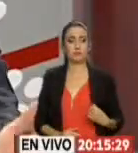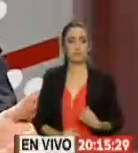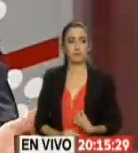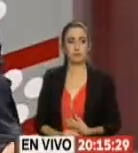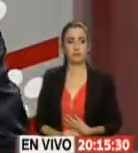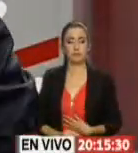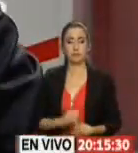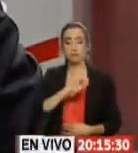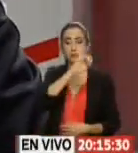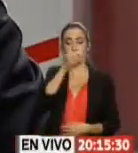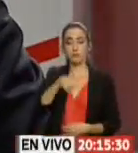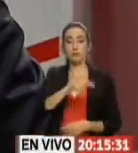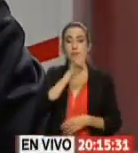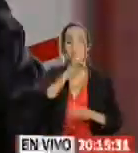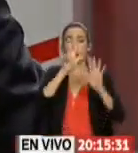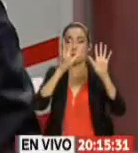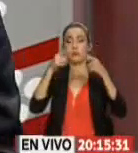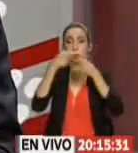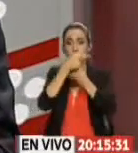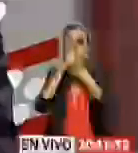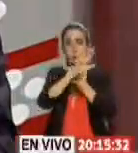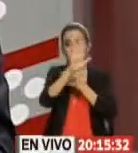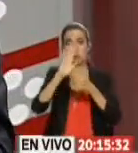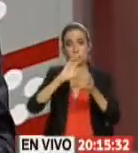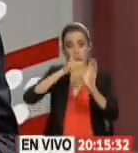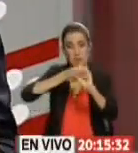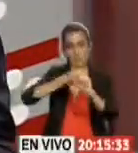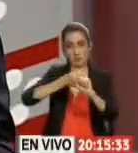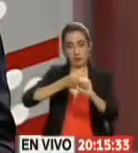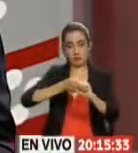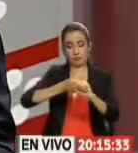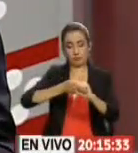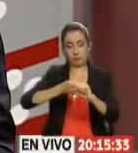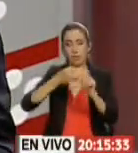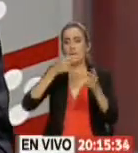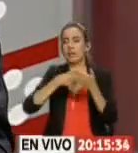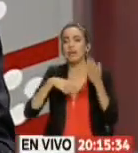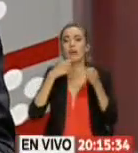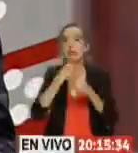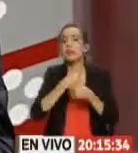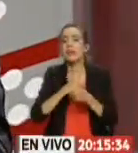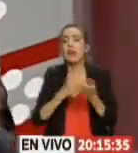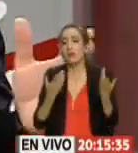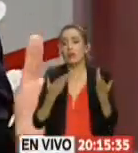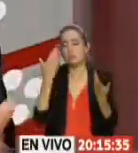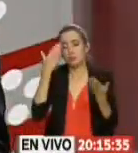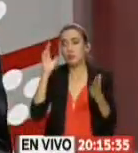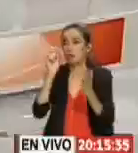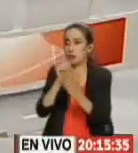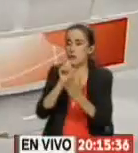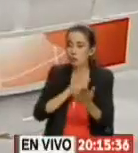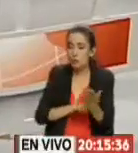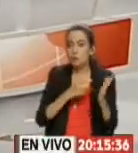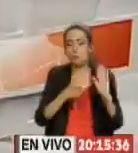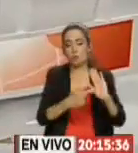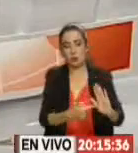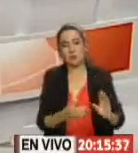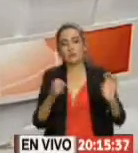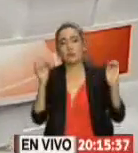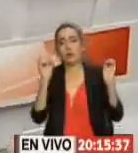marzo, usted participará en el evento. ¿Se planteará alguna alternativa frente a este escenario que se está